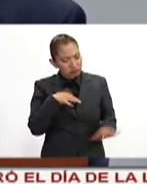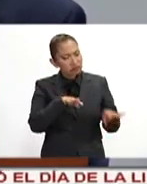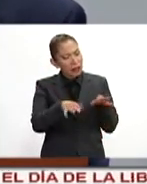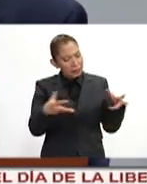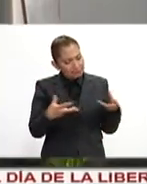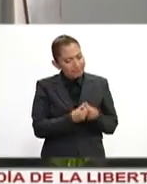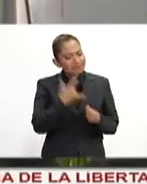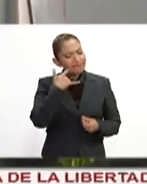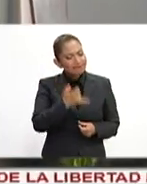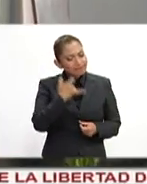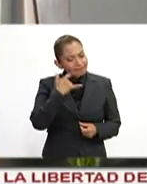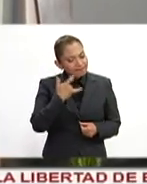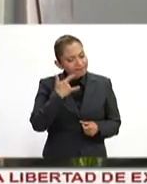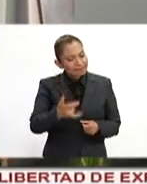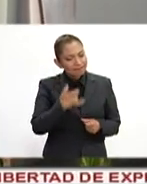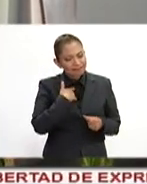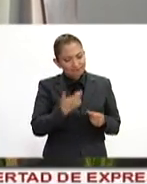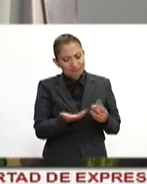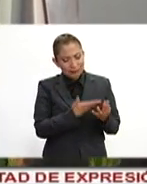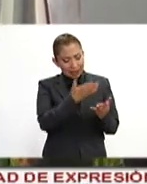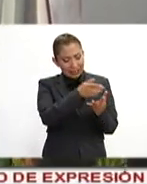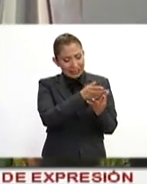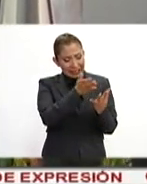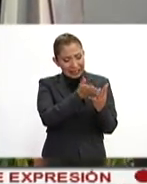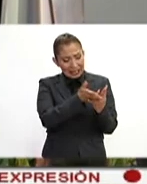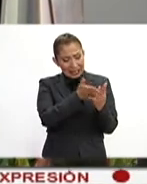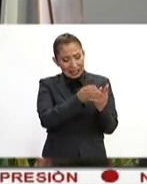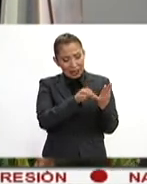trabajar arduamente en el último cuarto de su sexenio,